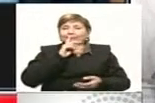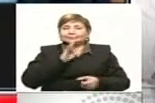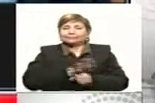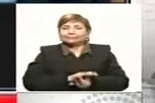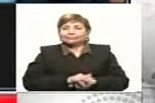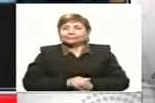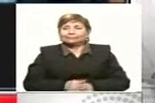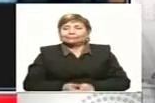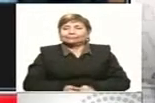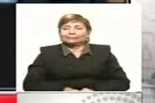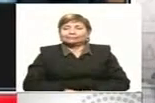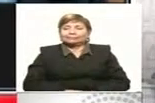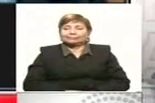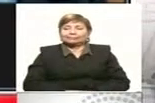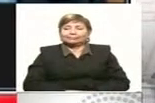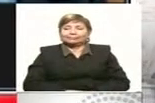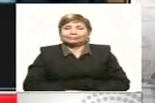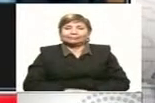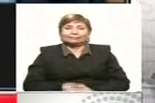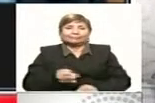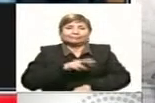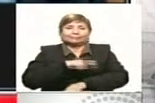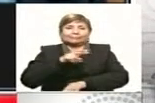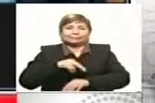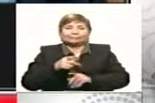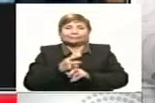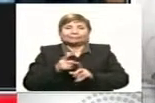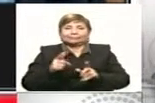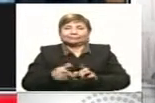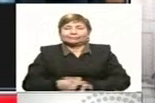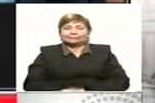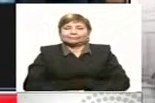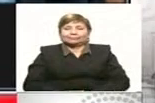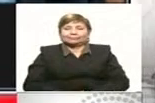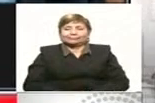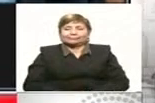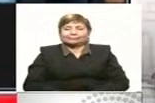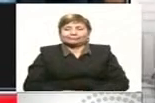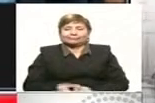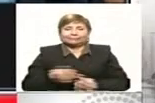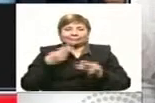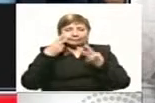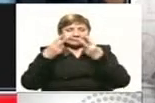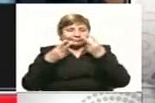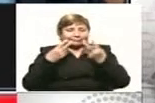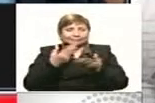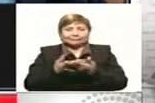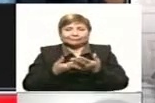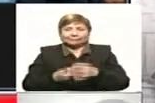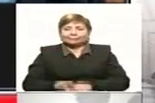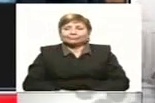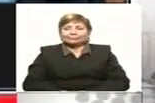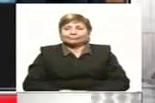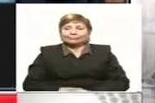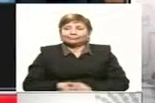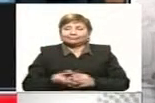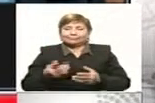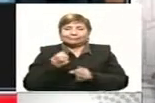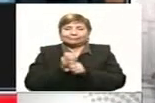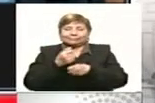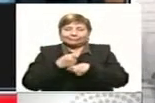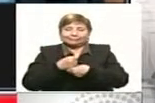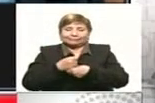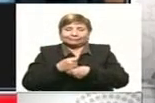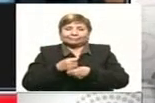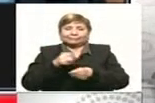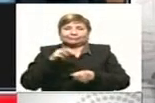con la región La Libertad de visitarnos, ver in situ la obra de